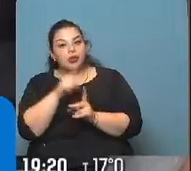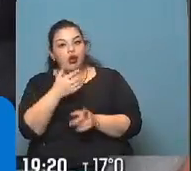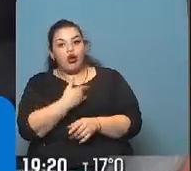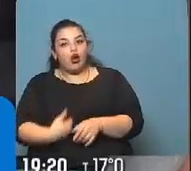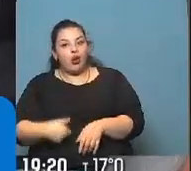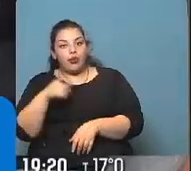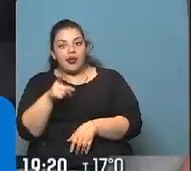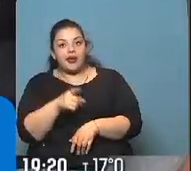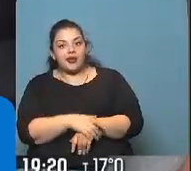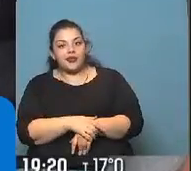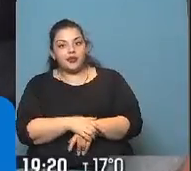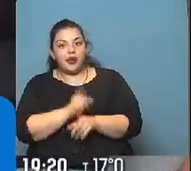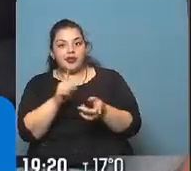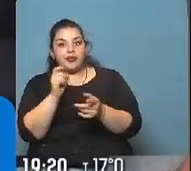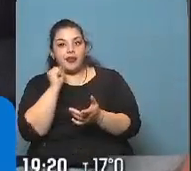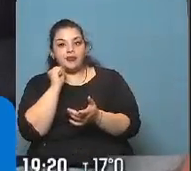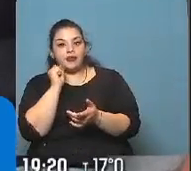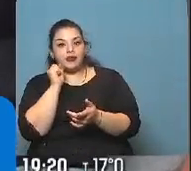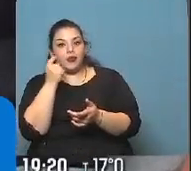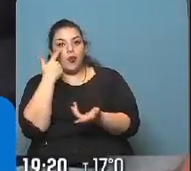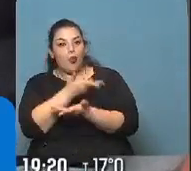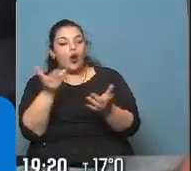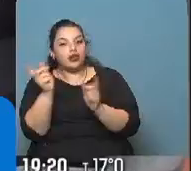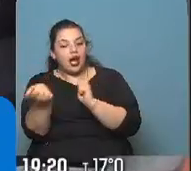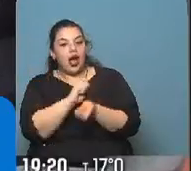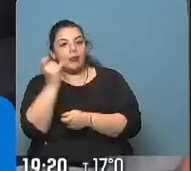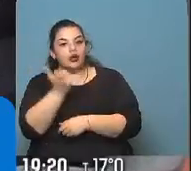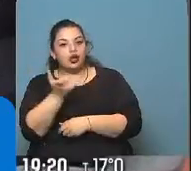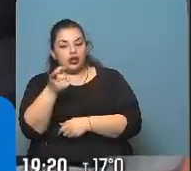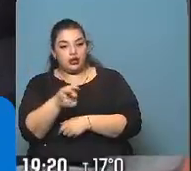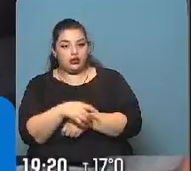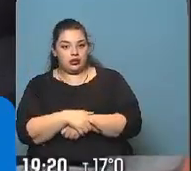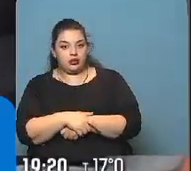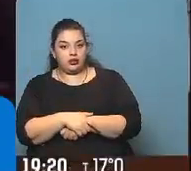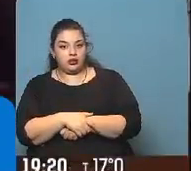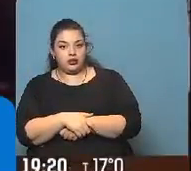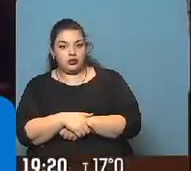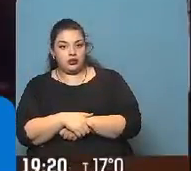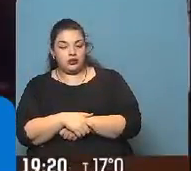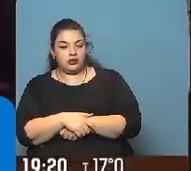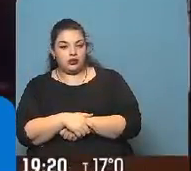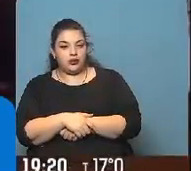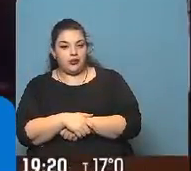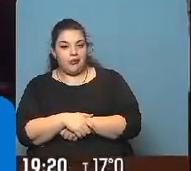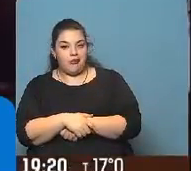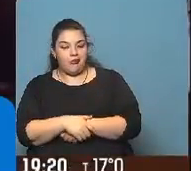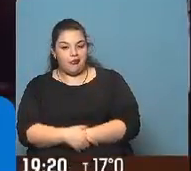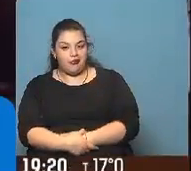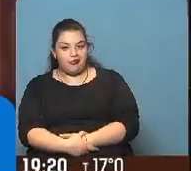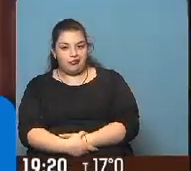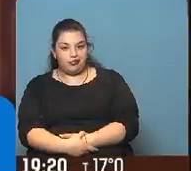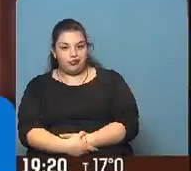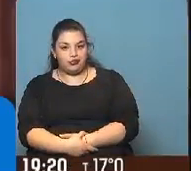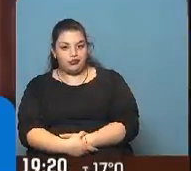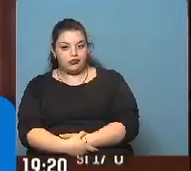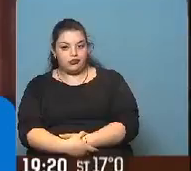cada vez se marca más esa desconfianza que tiene en el mercado en las promesas que hay tal vez desde el gobierno claro porque digamos el gobierno tiene toda